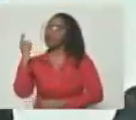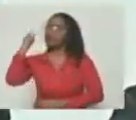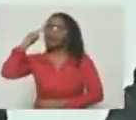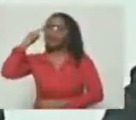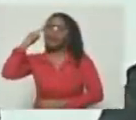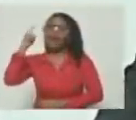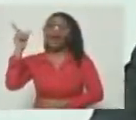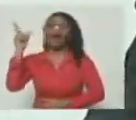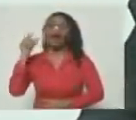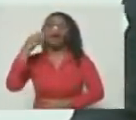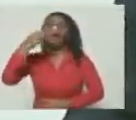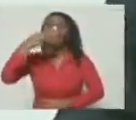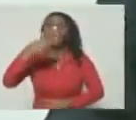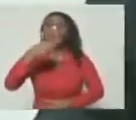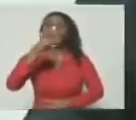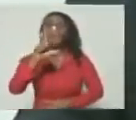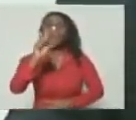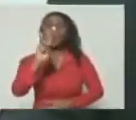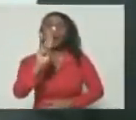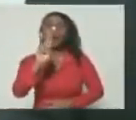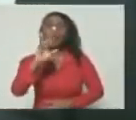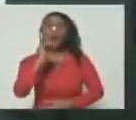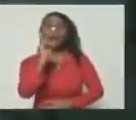Prurito, prejuicio,